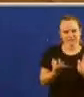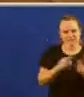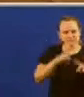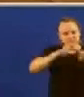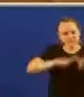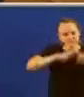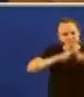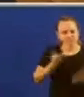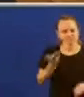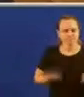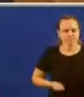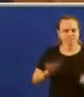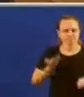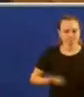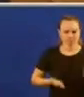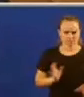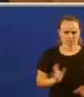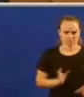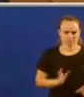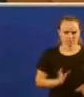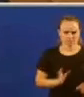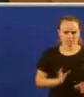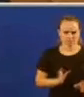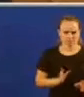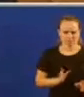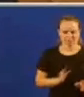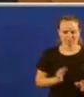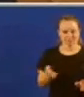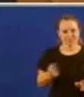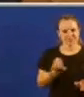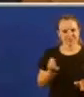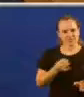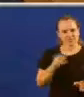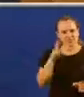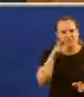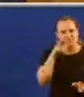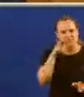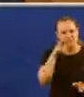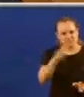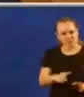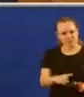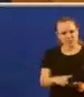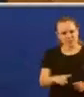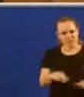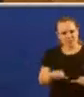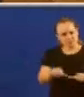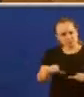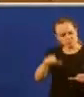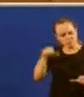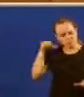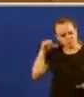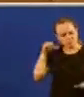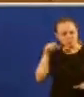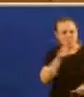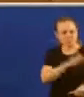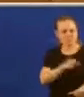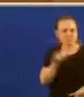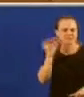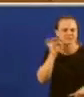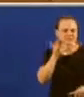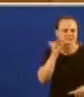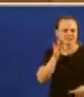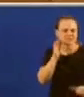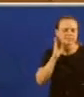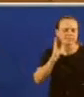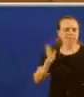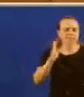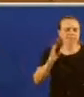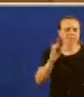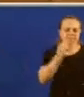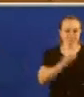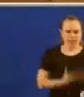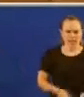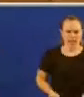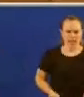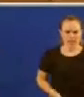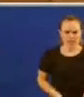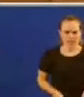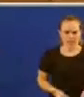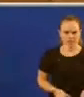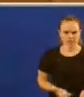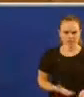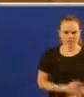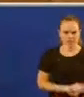efectivamente en termos relativos vendo como nos foi os galegos e galegas nesta situación. E eu, neste